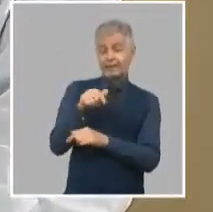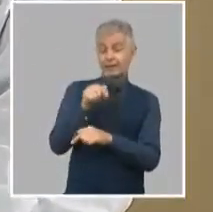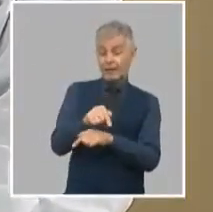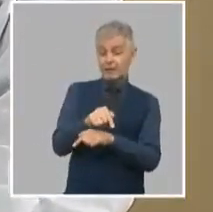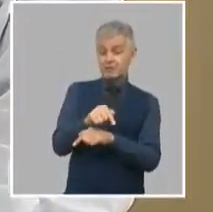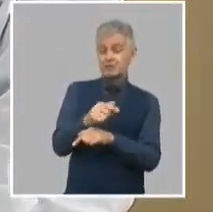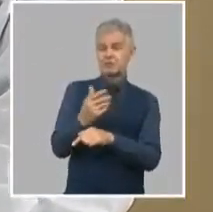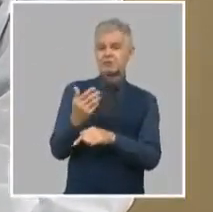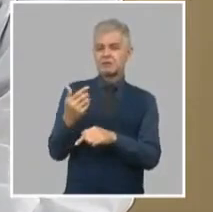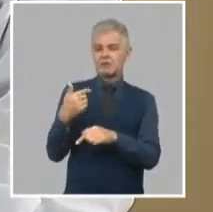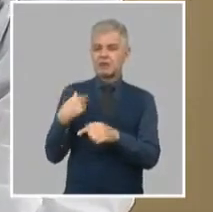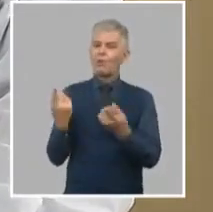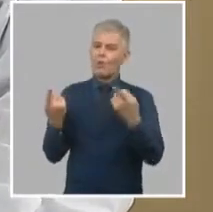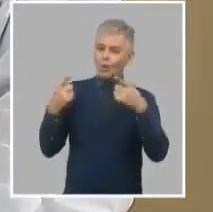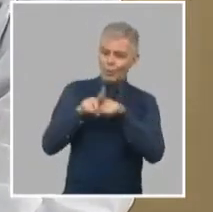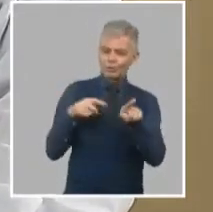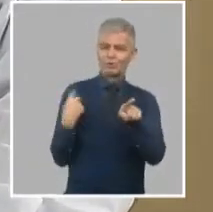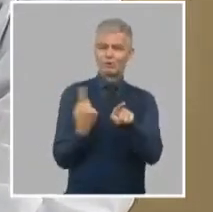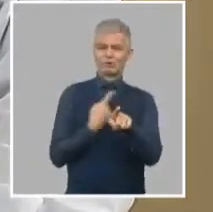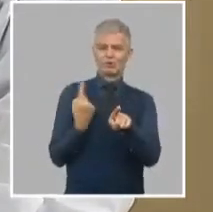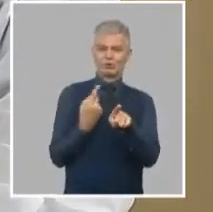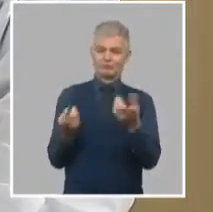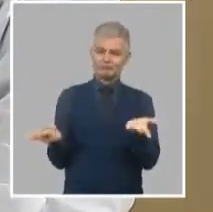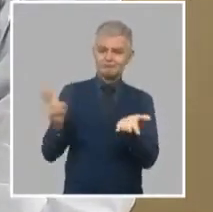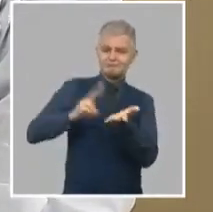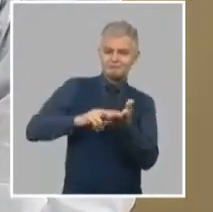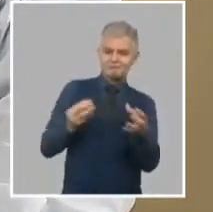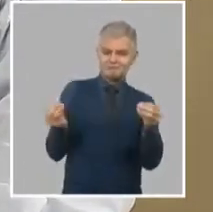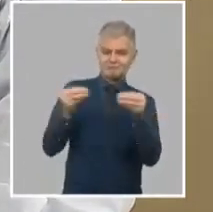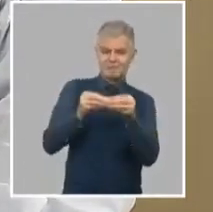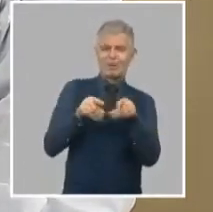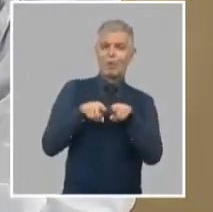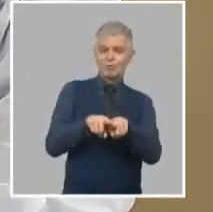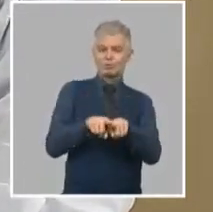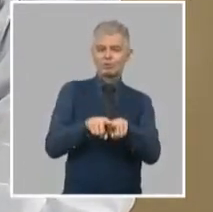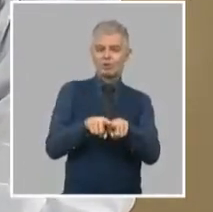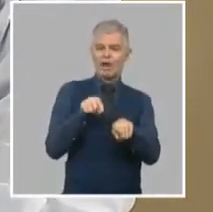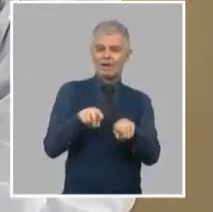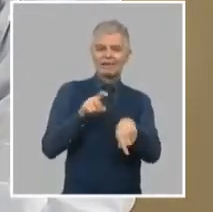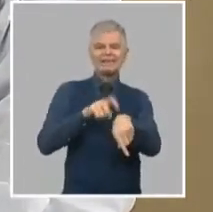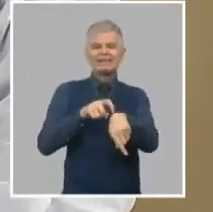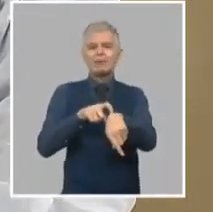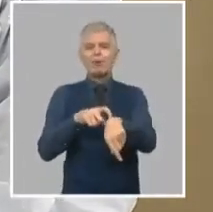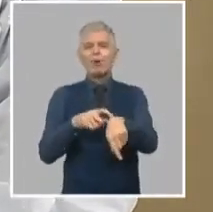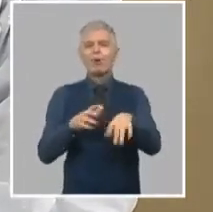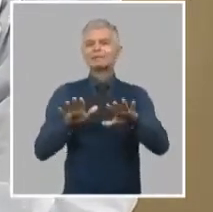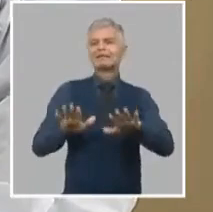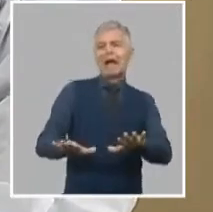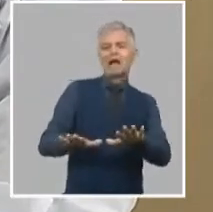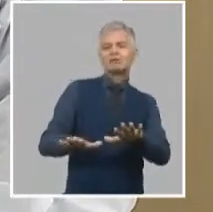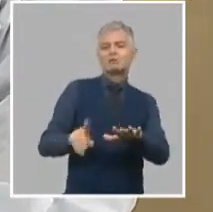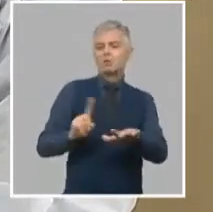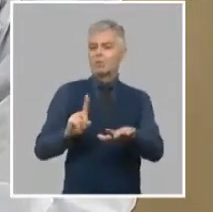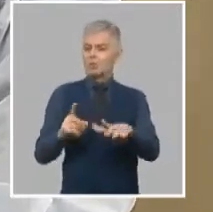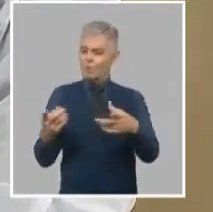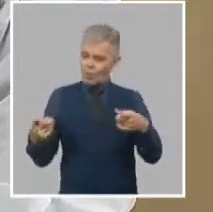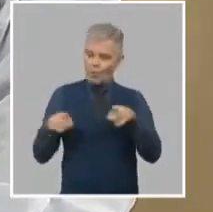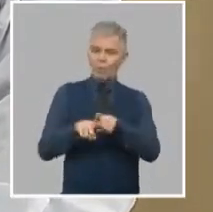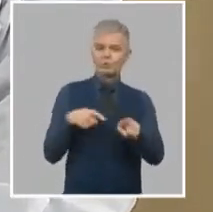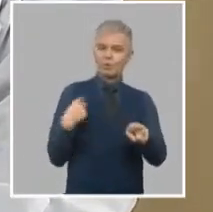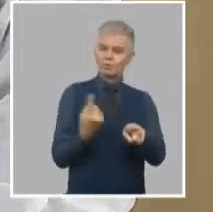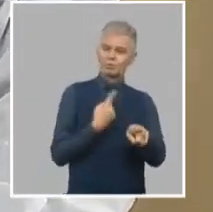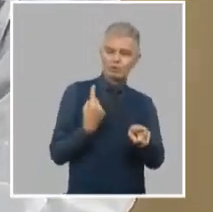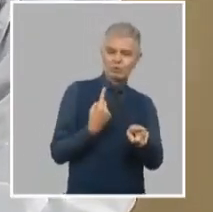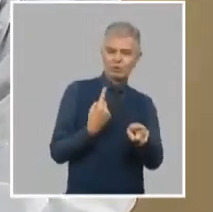se integraron a la brigada médica y en su tiempo de descanso hacían tines de trabajo para grupos de trabajo para